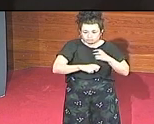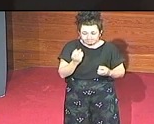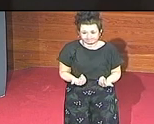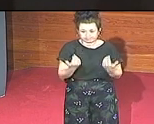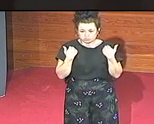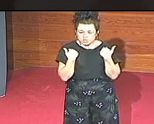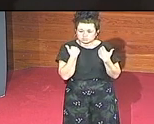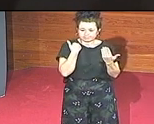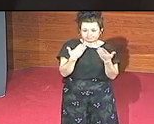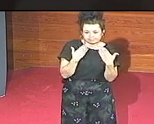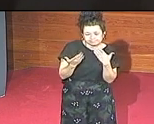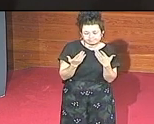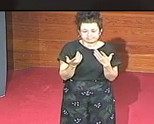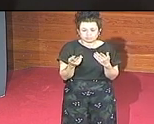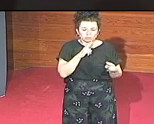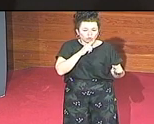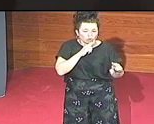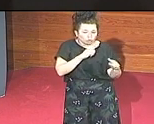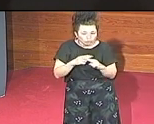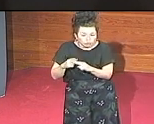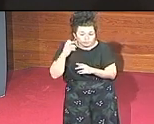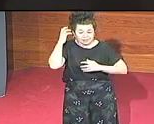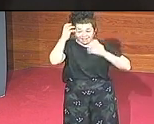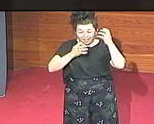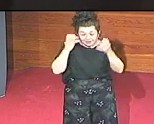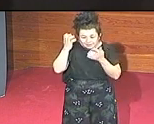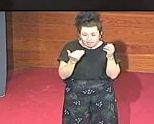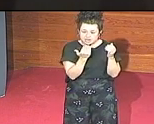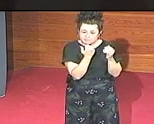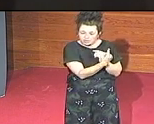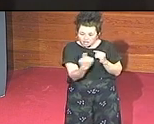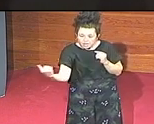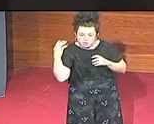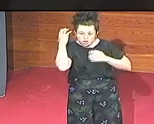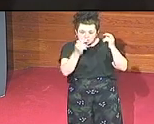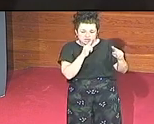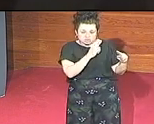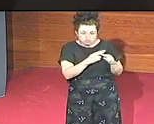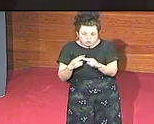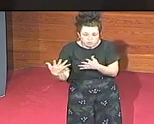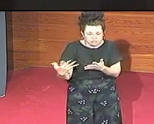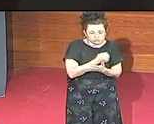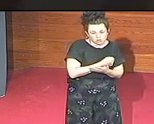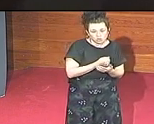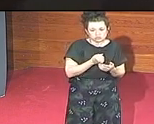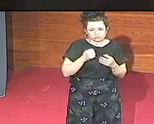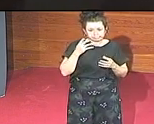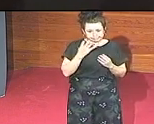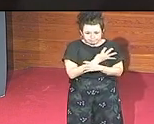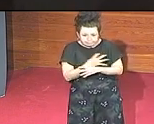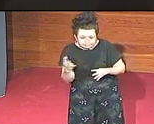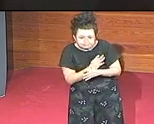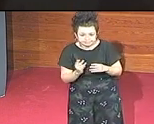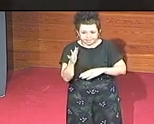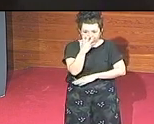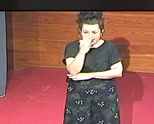pasaron todos los nombres de todos los animales que había parque a parque de todas las de todas las plantas de todos los árboles